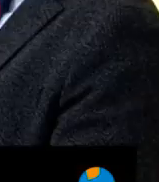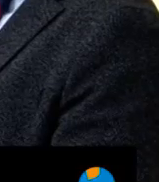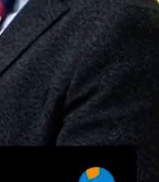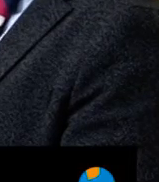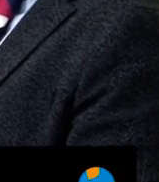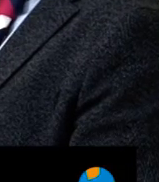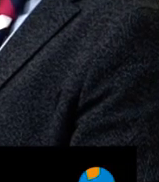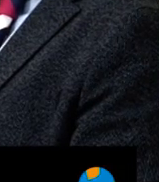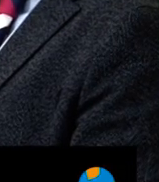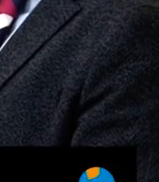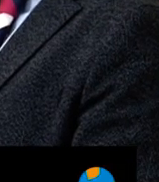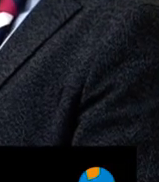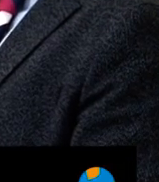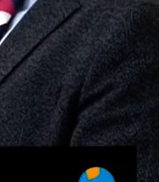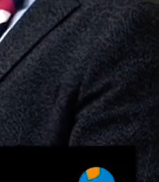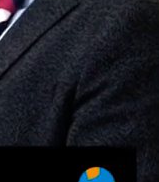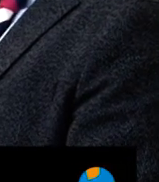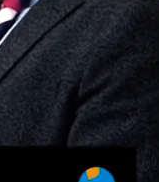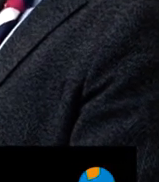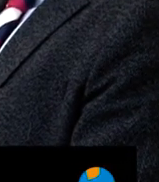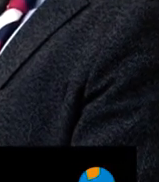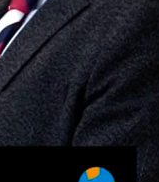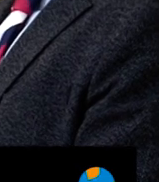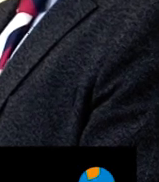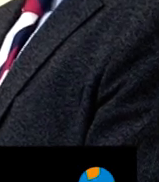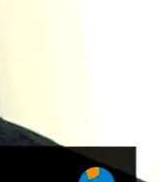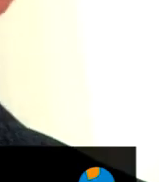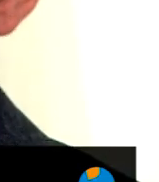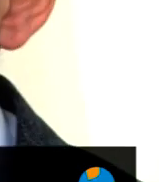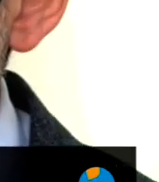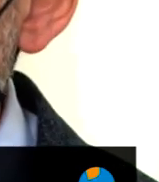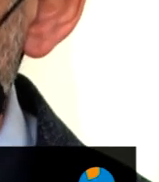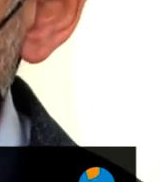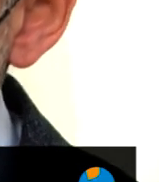presupuestos. El consejero de Hacienda defiende que estos son los presupuestos de la recuperación,